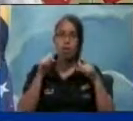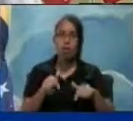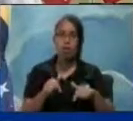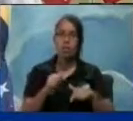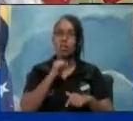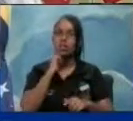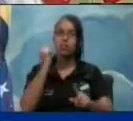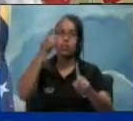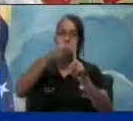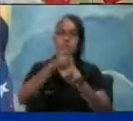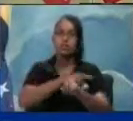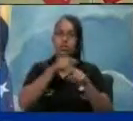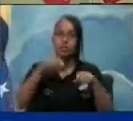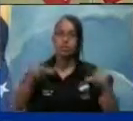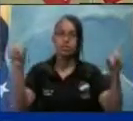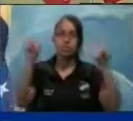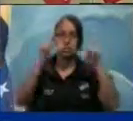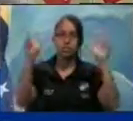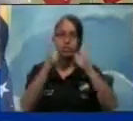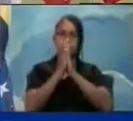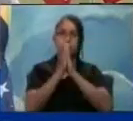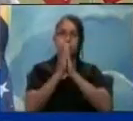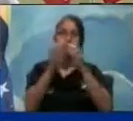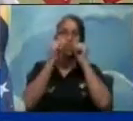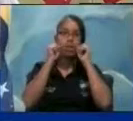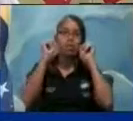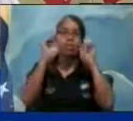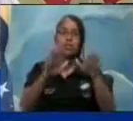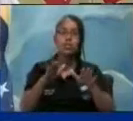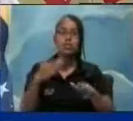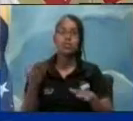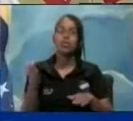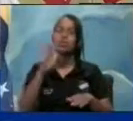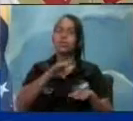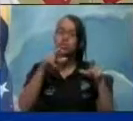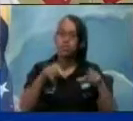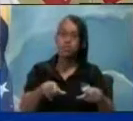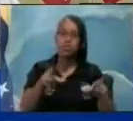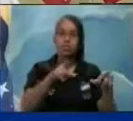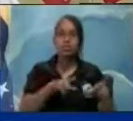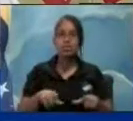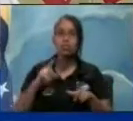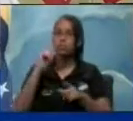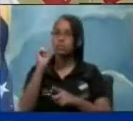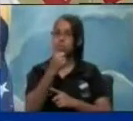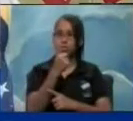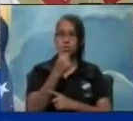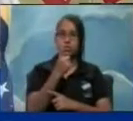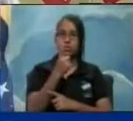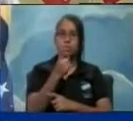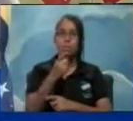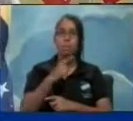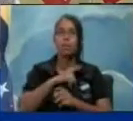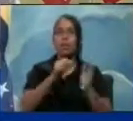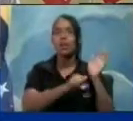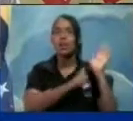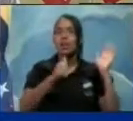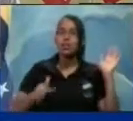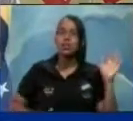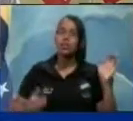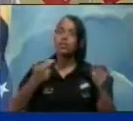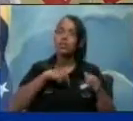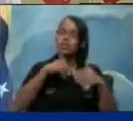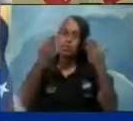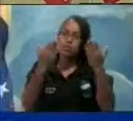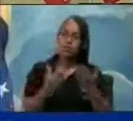estos matutinos. Bendecir a los que están aquí en el cielito primeramente. El Señor nos dio